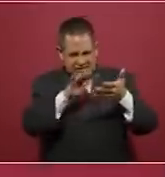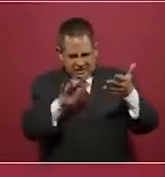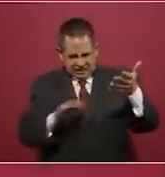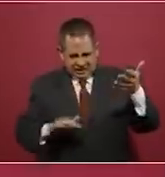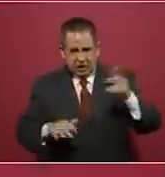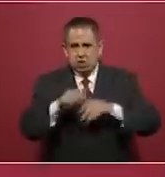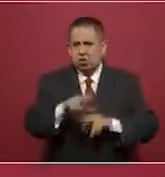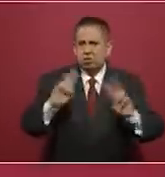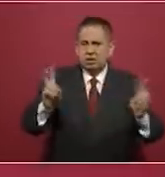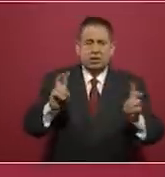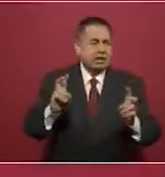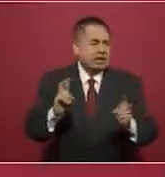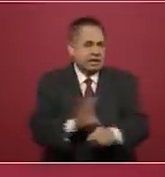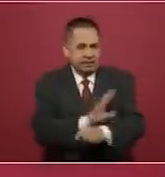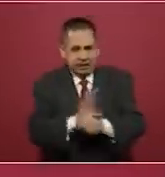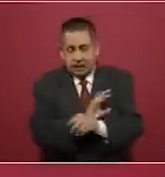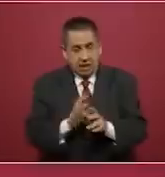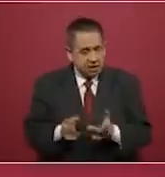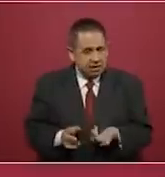sobre el tema energético